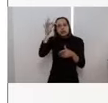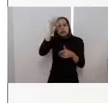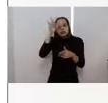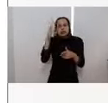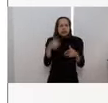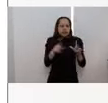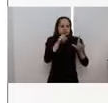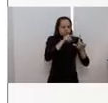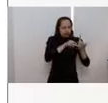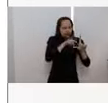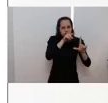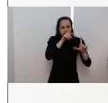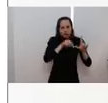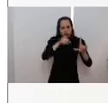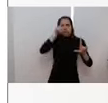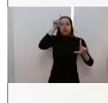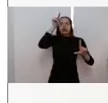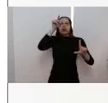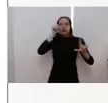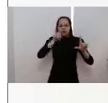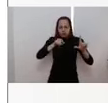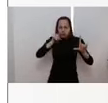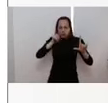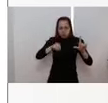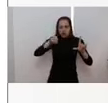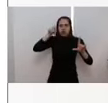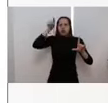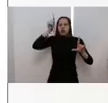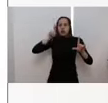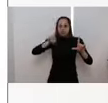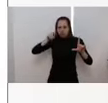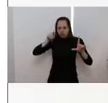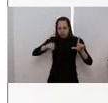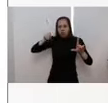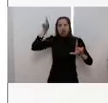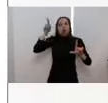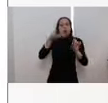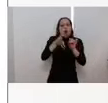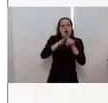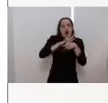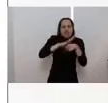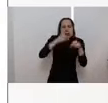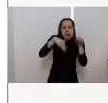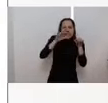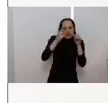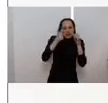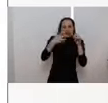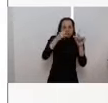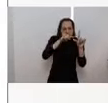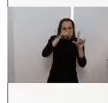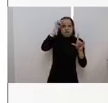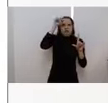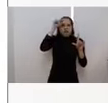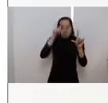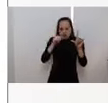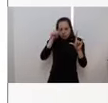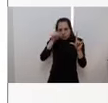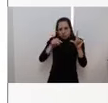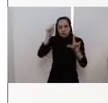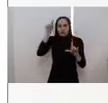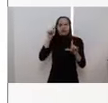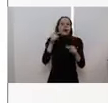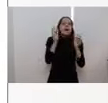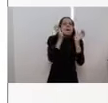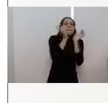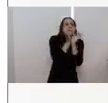ustedes ven en la gráfica tres picos el primero que se presentó hacia de años estamos hablando de mayo junio julio inclusive hasta